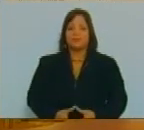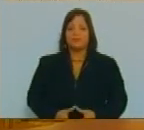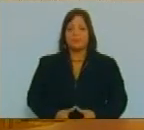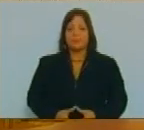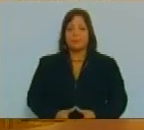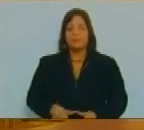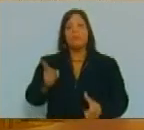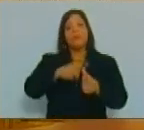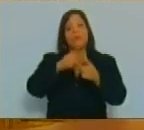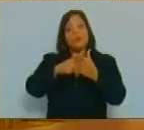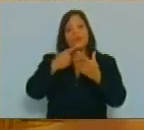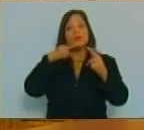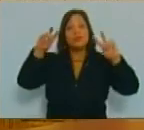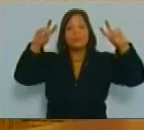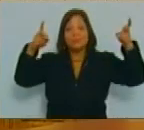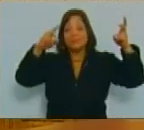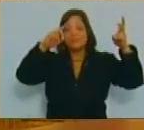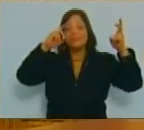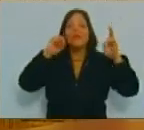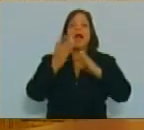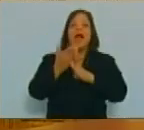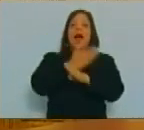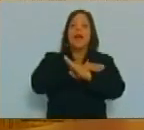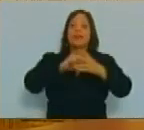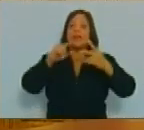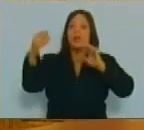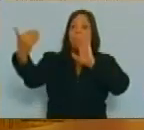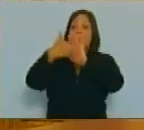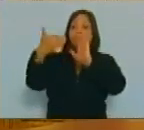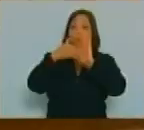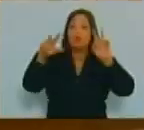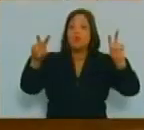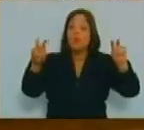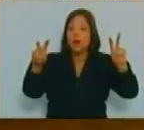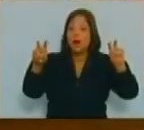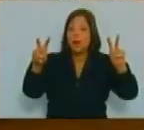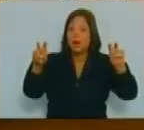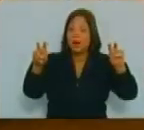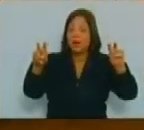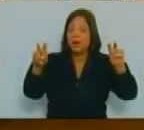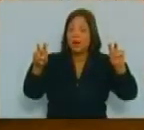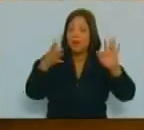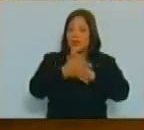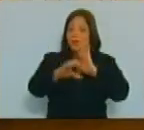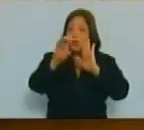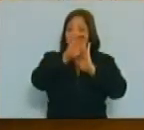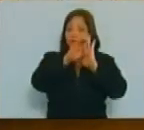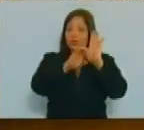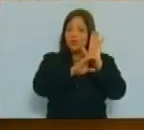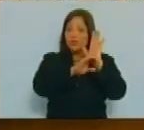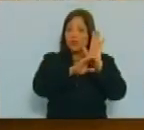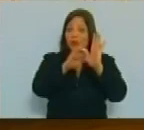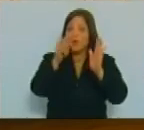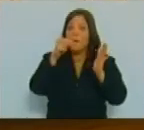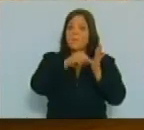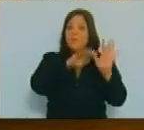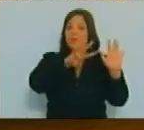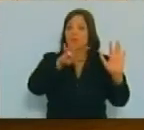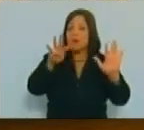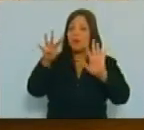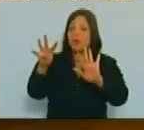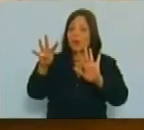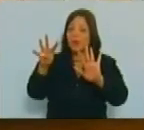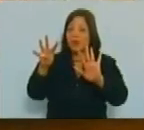por eso ante esas nuevas amenazas partiendo de la constitución de la república bolivariana de